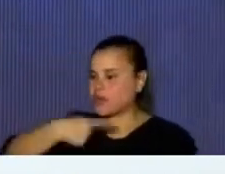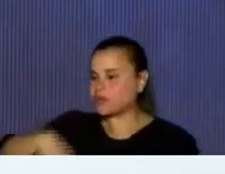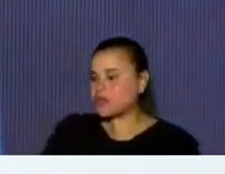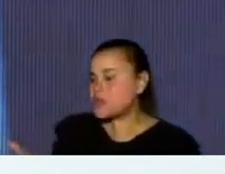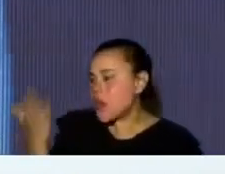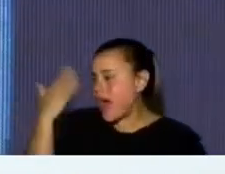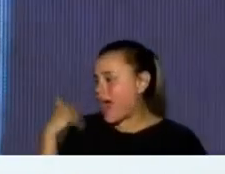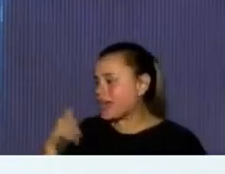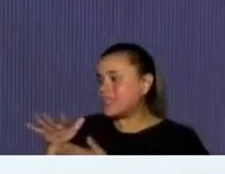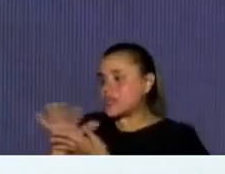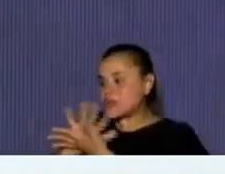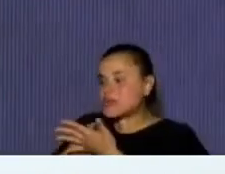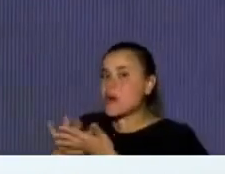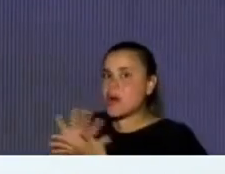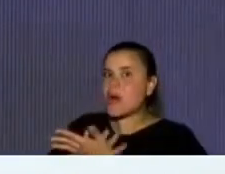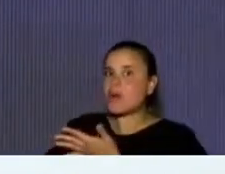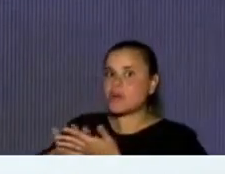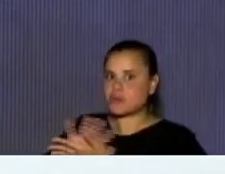con propuestas y